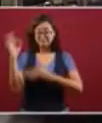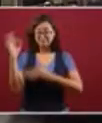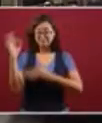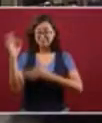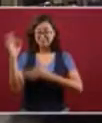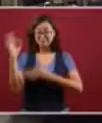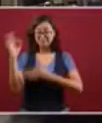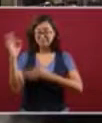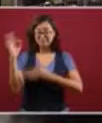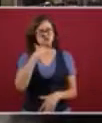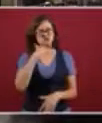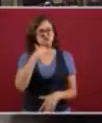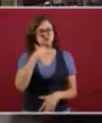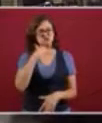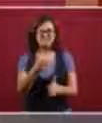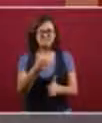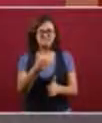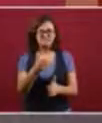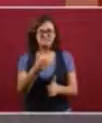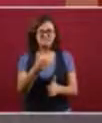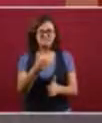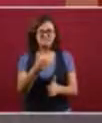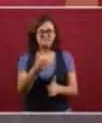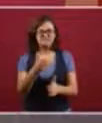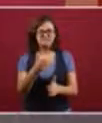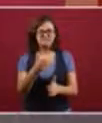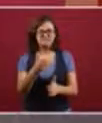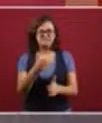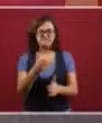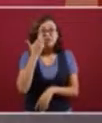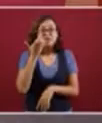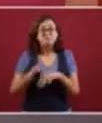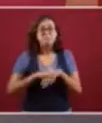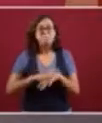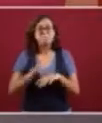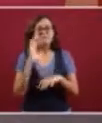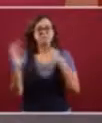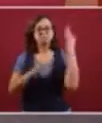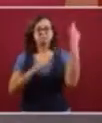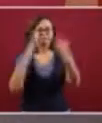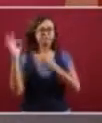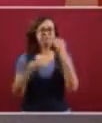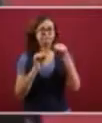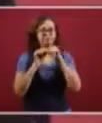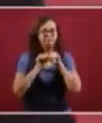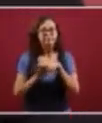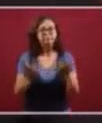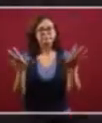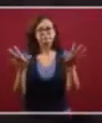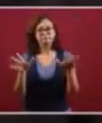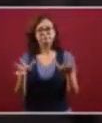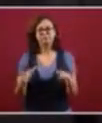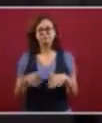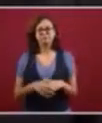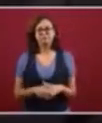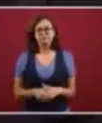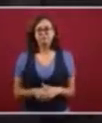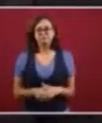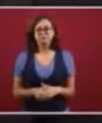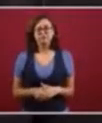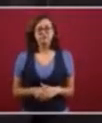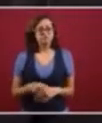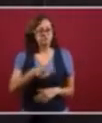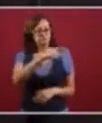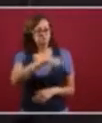sucia a todo lo que daba querían más y entonces les decían estos